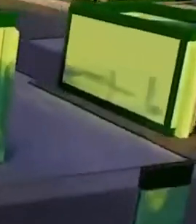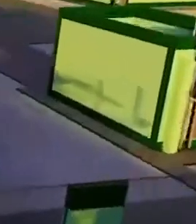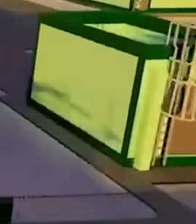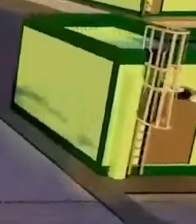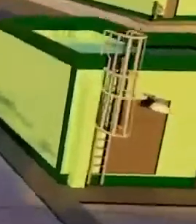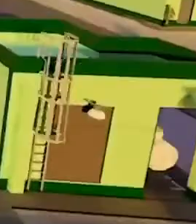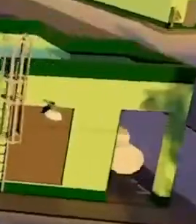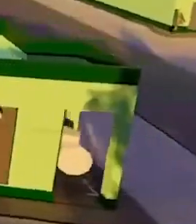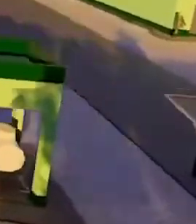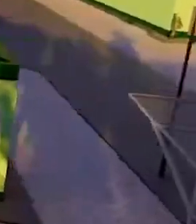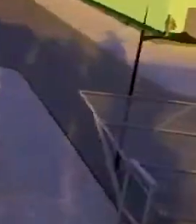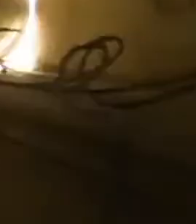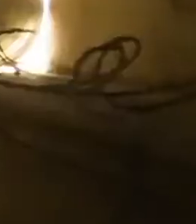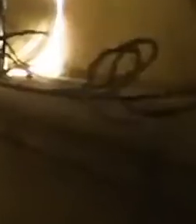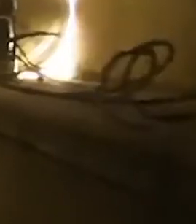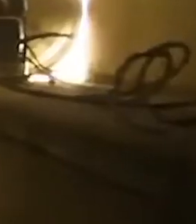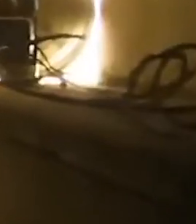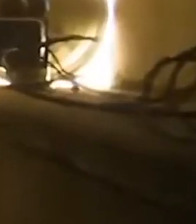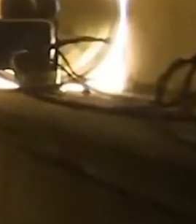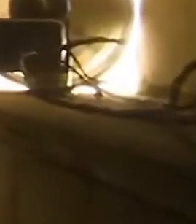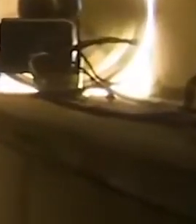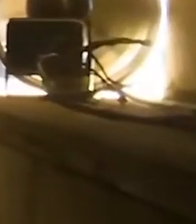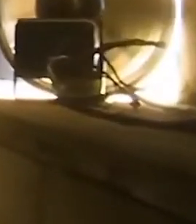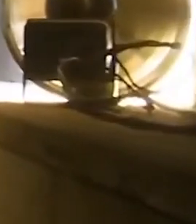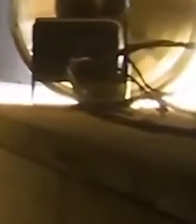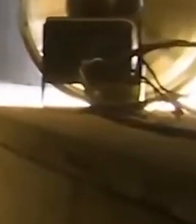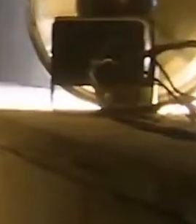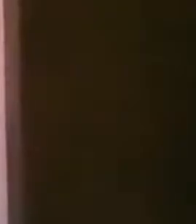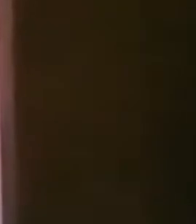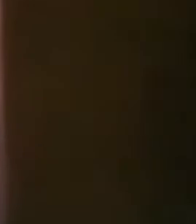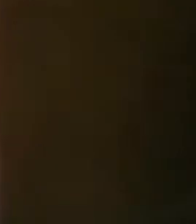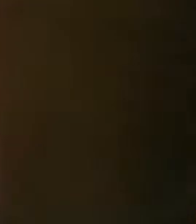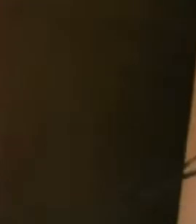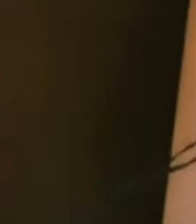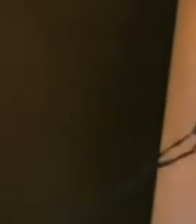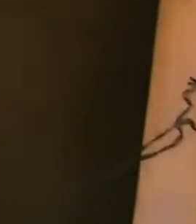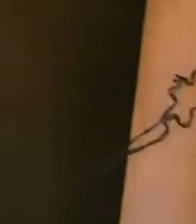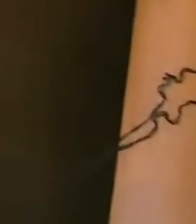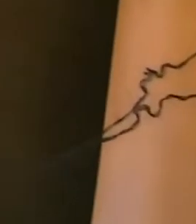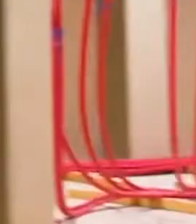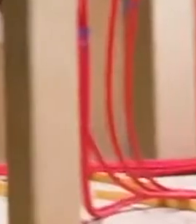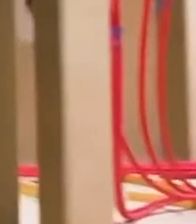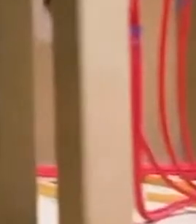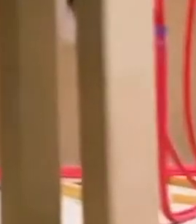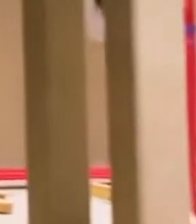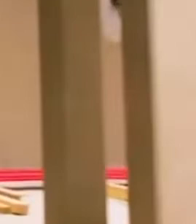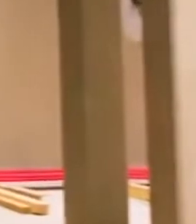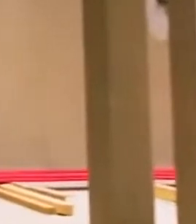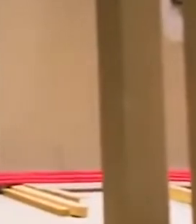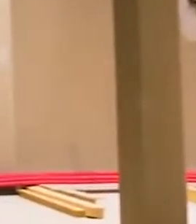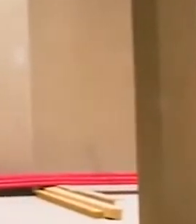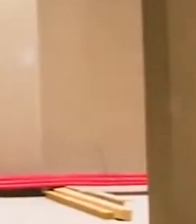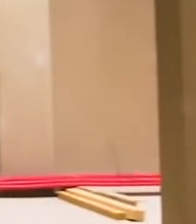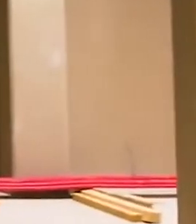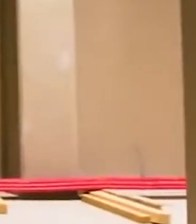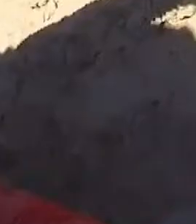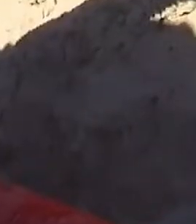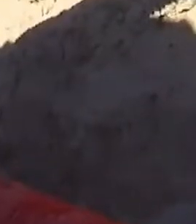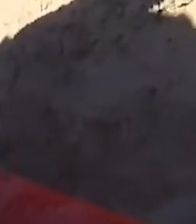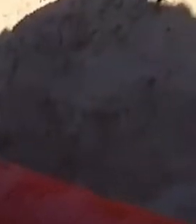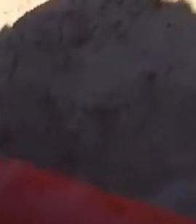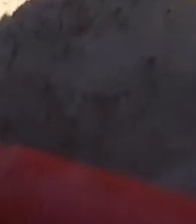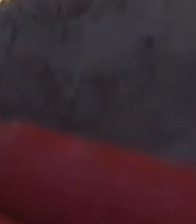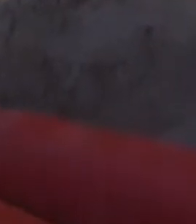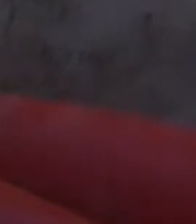redes eléctricas, voz y datos, se colocan niveles sobre muros de sistemas de ventilación en la galería de instalaciones para realizar rellenos